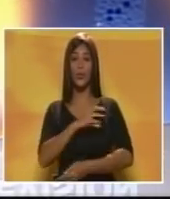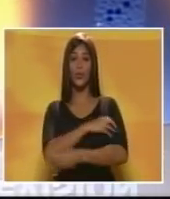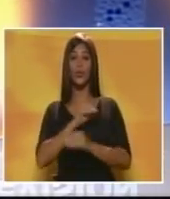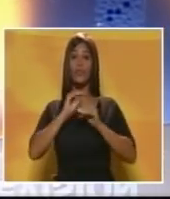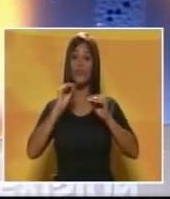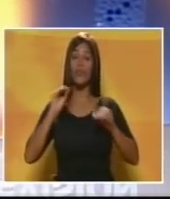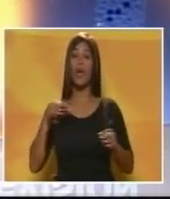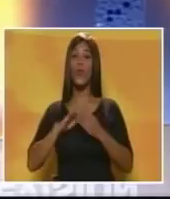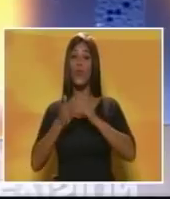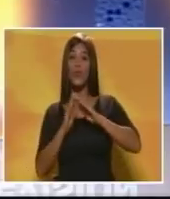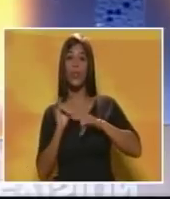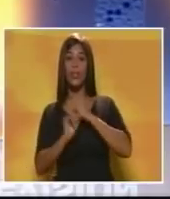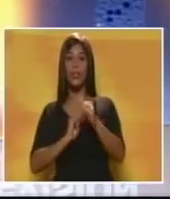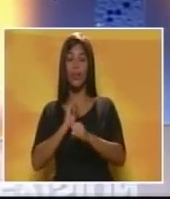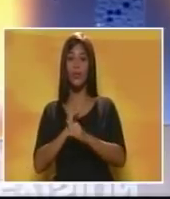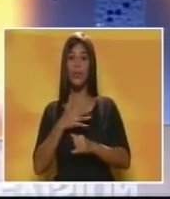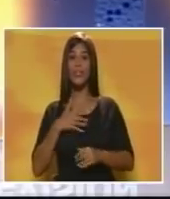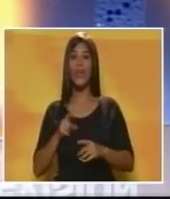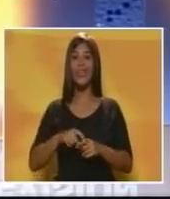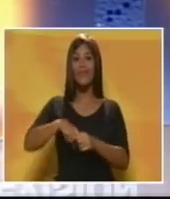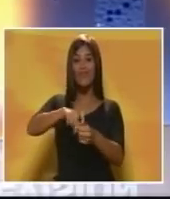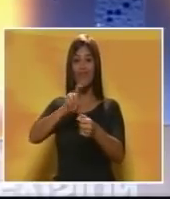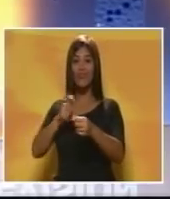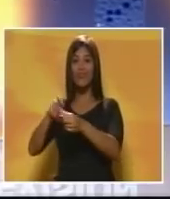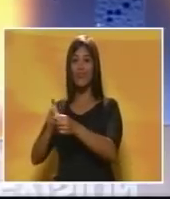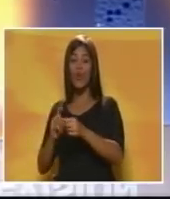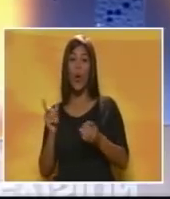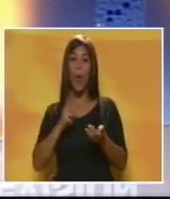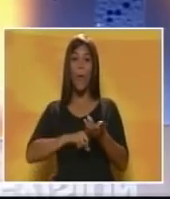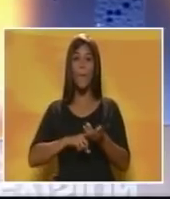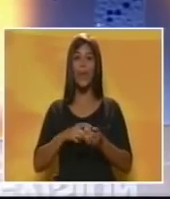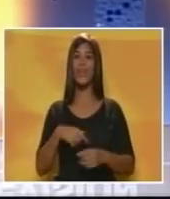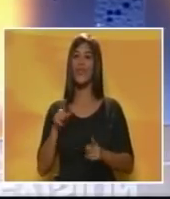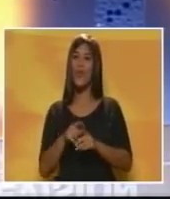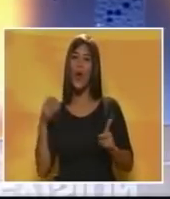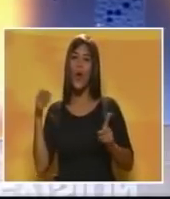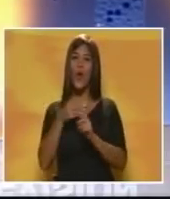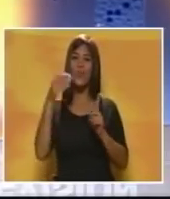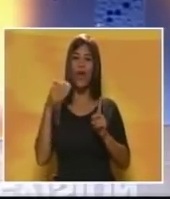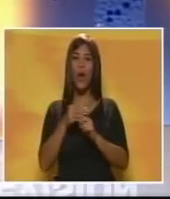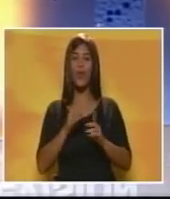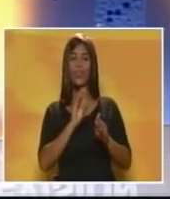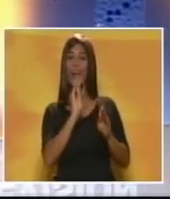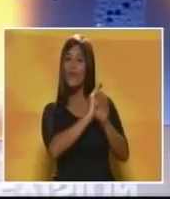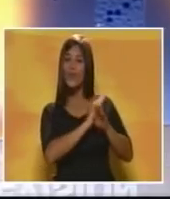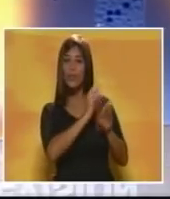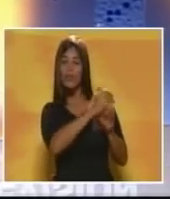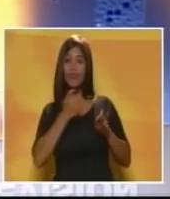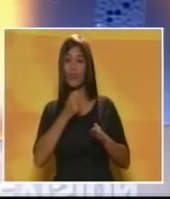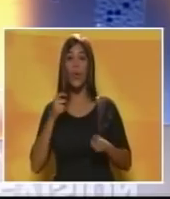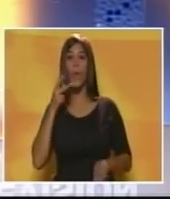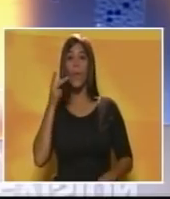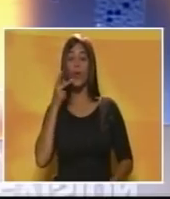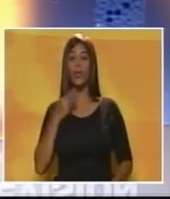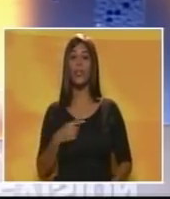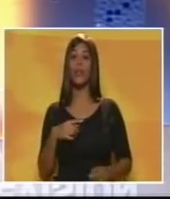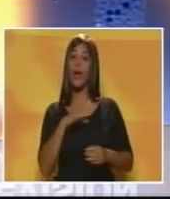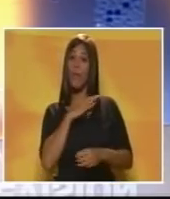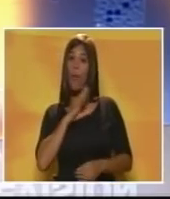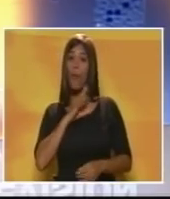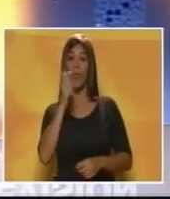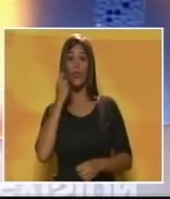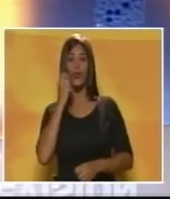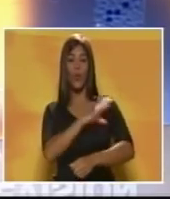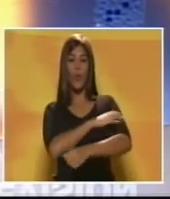comunidad internacional que se pretende desintegrar al Parlamento con los allanamientos de inmunidad a diputados opositores. Mediante un comunicado, Juan Guaidó